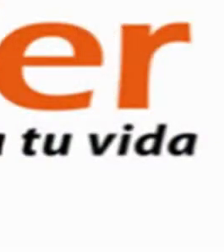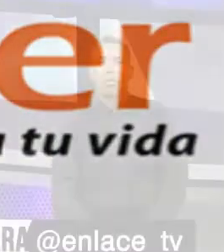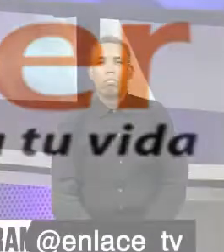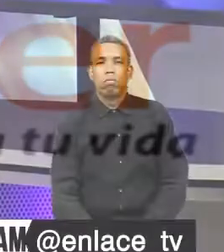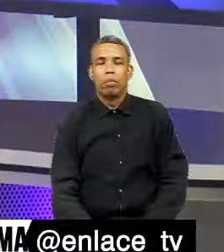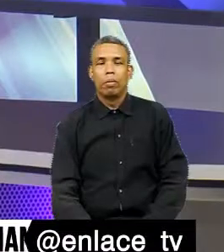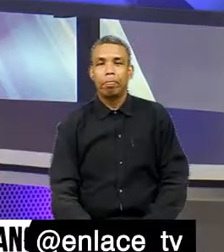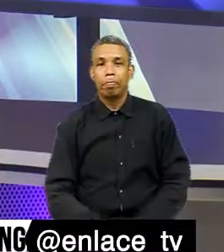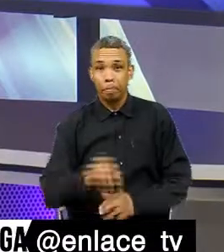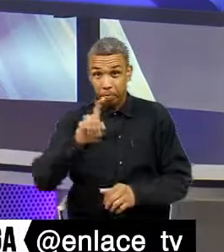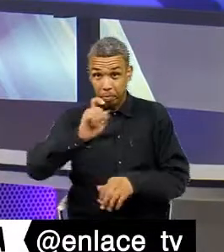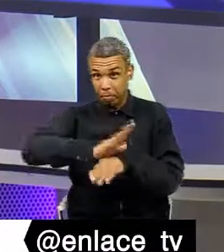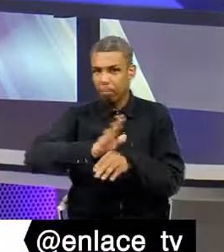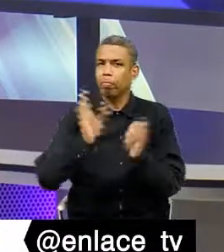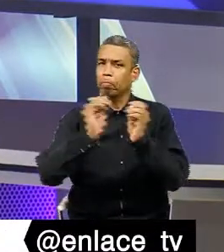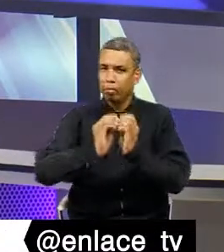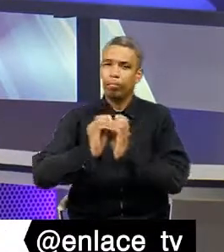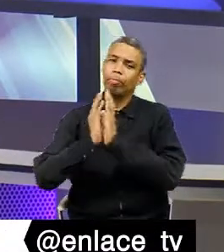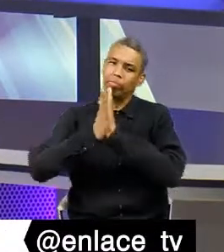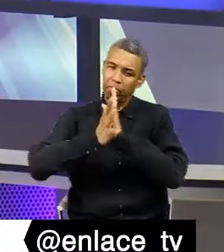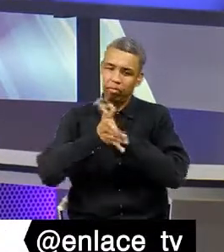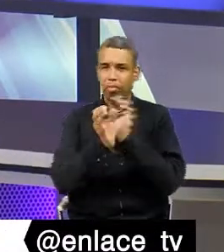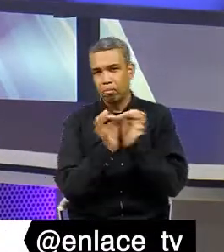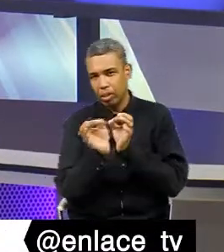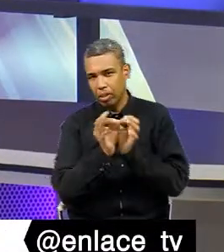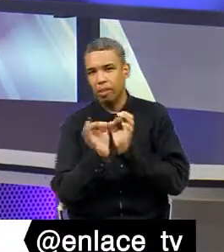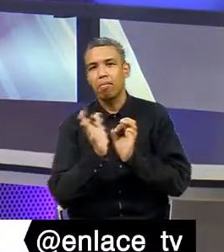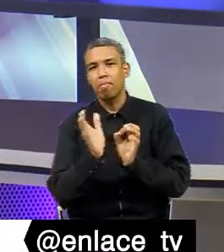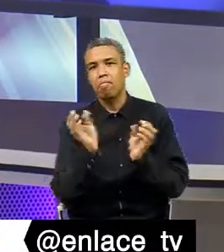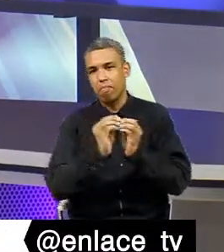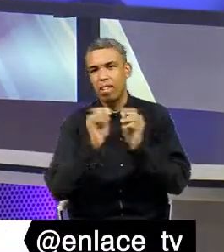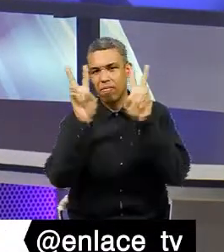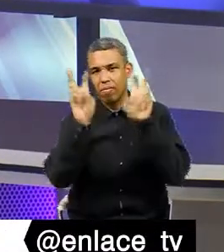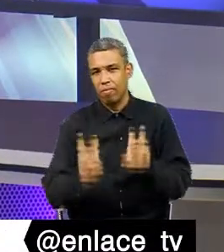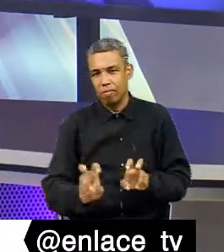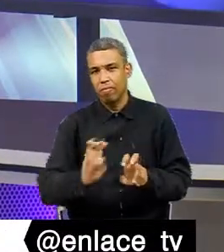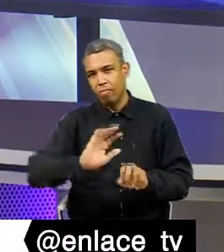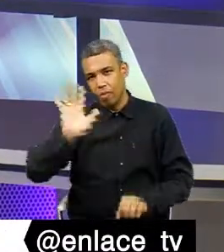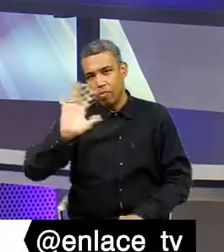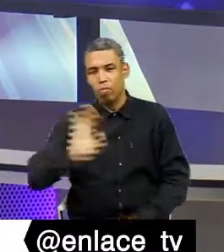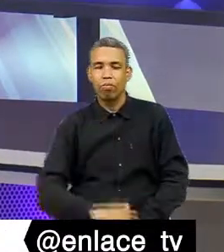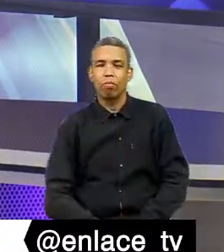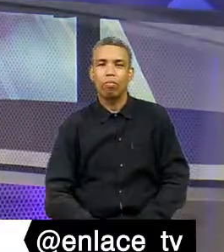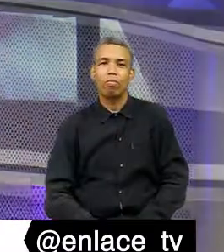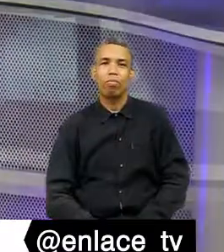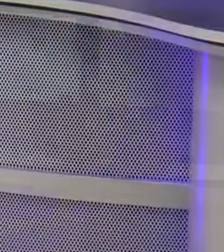Nos vemos a las 6:00 p.m. con más Enlace Noticias, lo que usted quiere ver. Feliz tarde para todos.